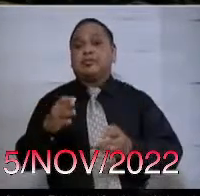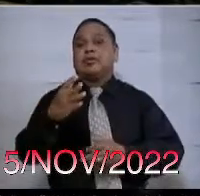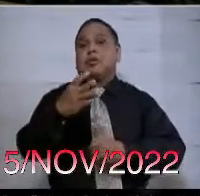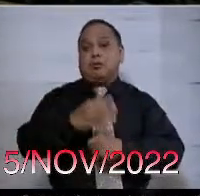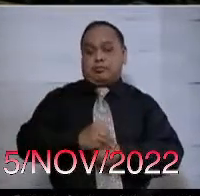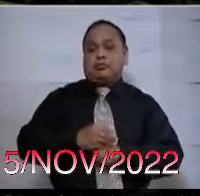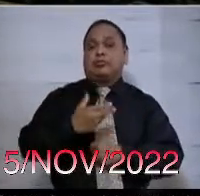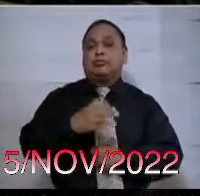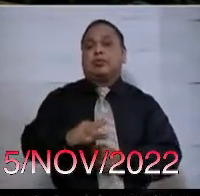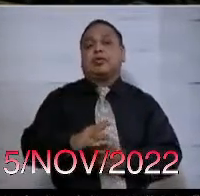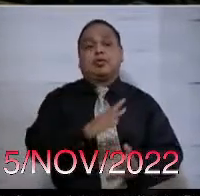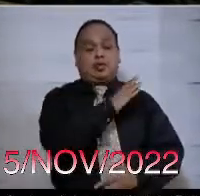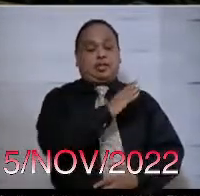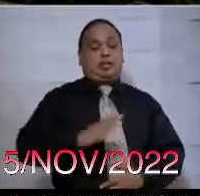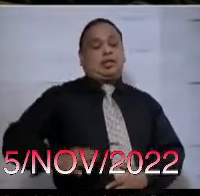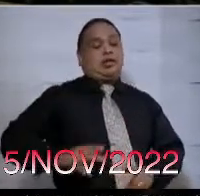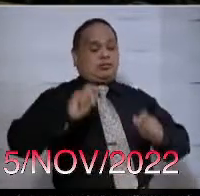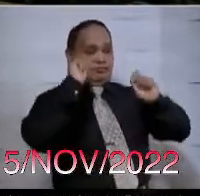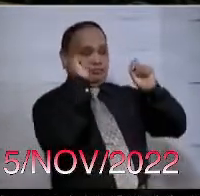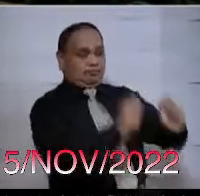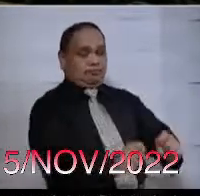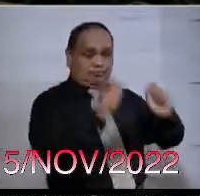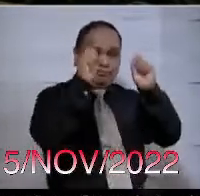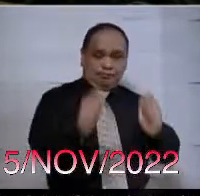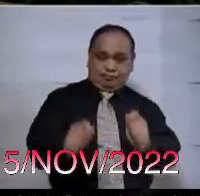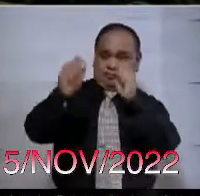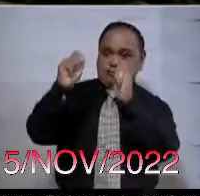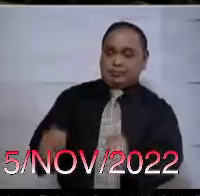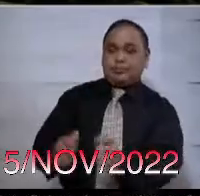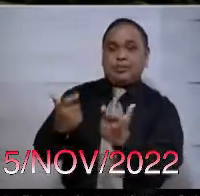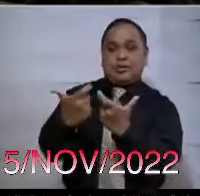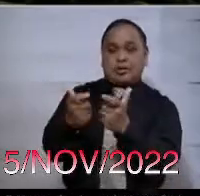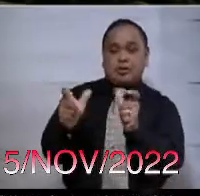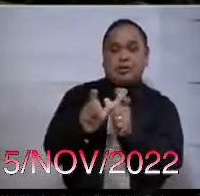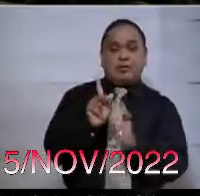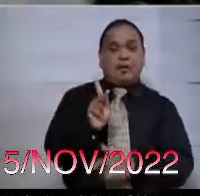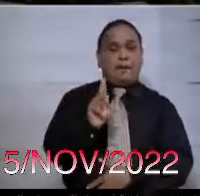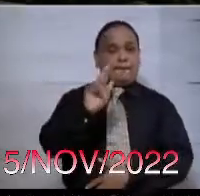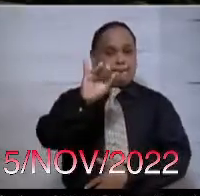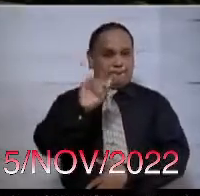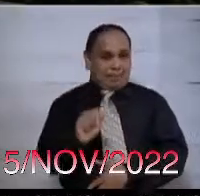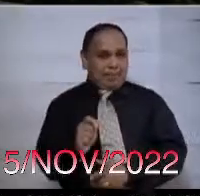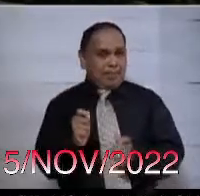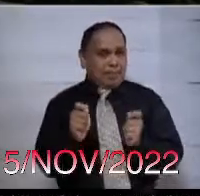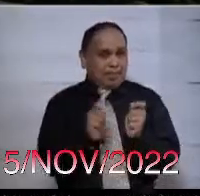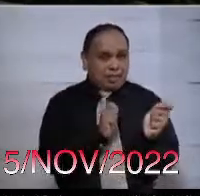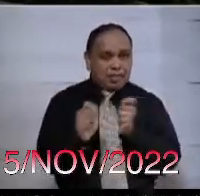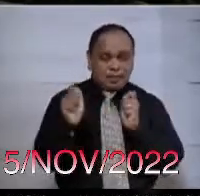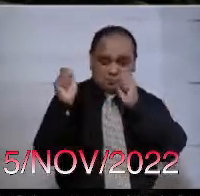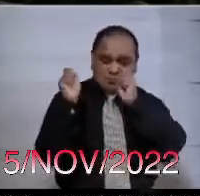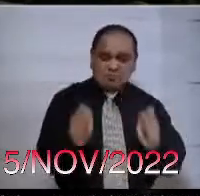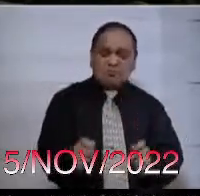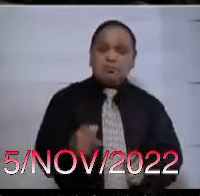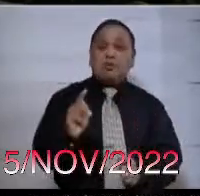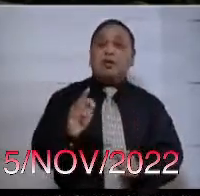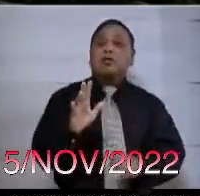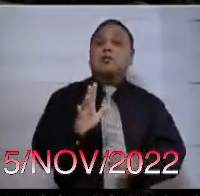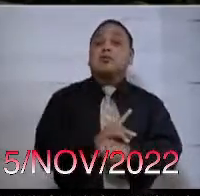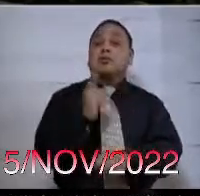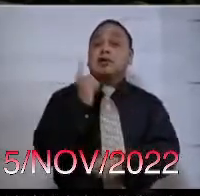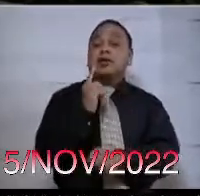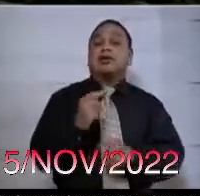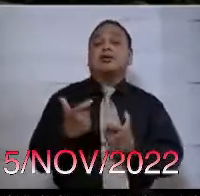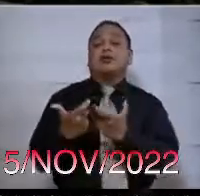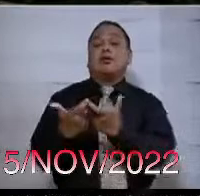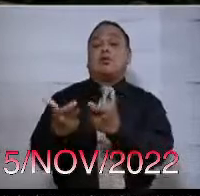imponer candidaturas, prácticamente hacer y deshacer con los priistas y sin que la militancia pueda hacer nada, y todo avalado por un